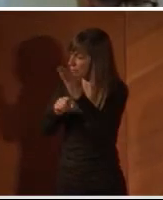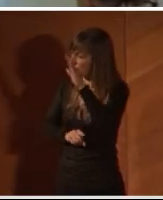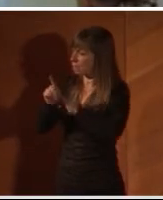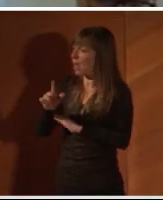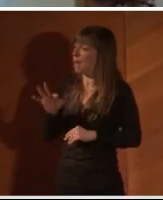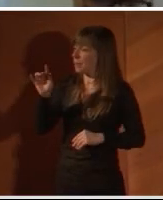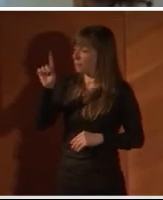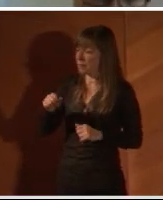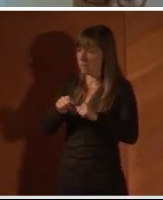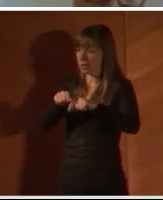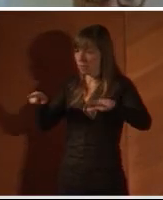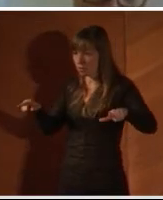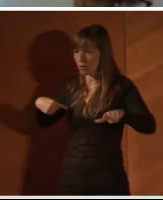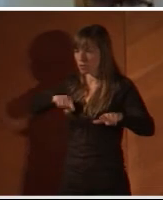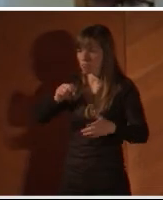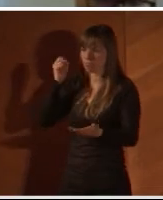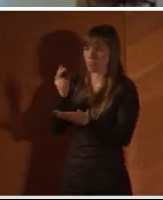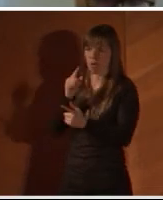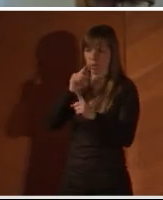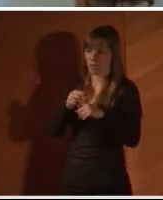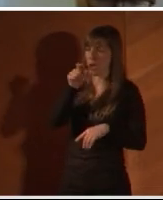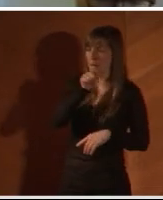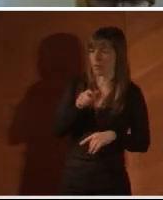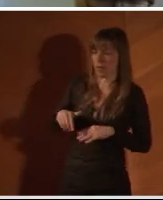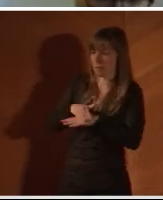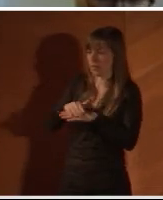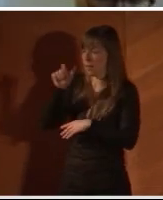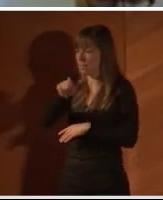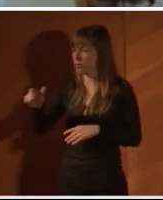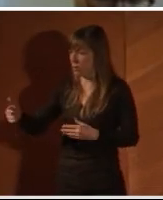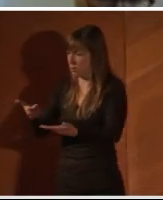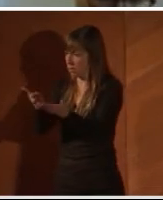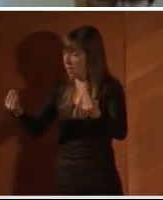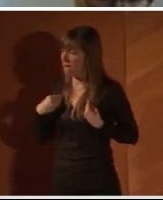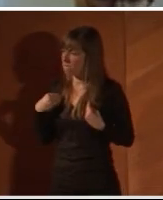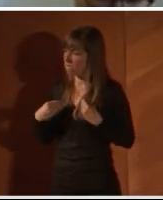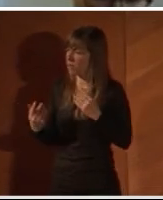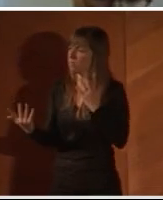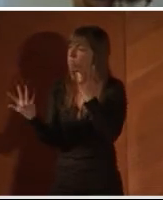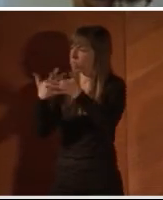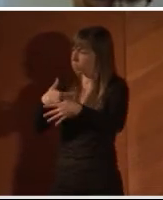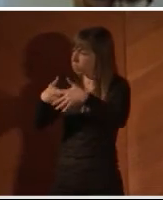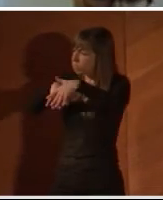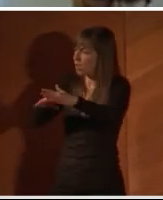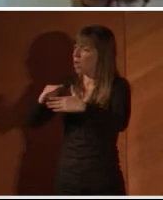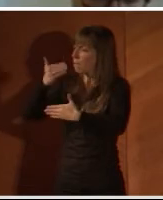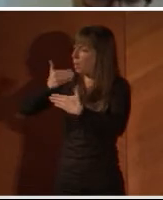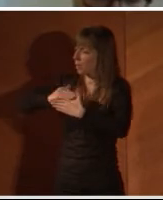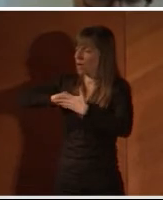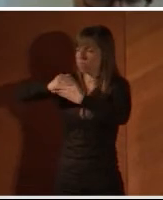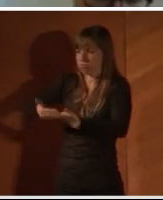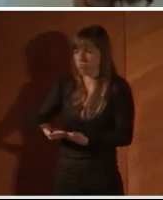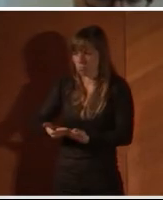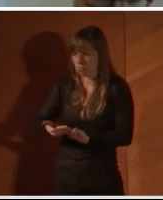esta plataforma romperá las barreras entre administradores y ciudadanía, disminuirá la distancia entre ayuntamiento y la